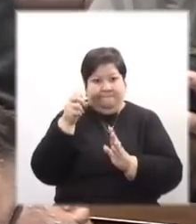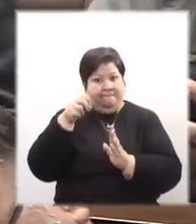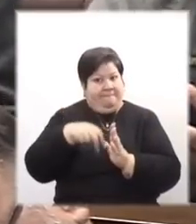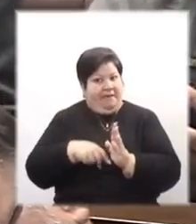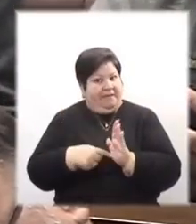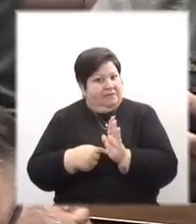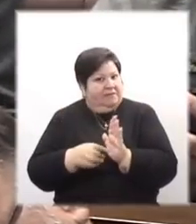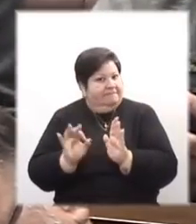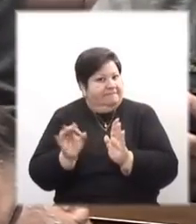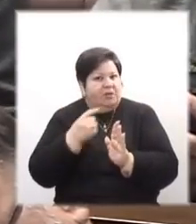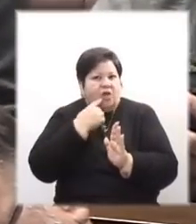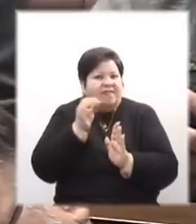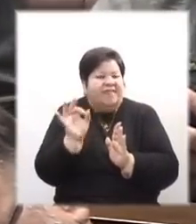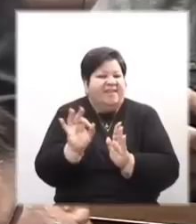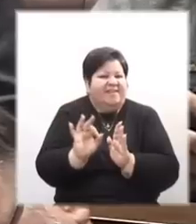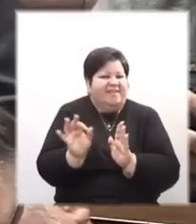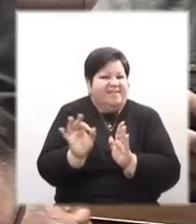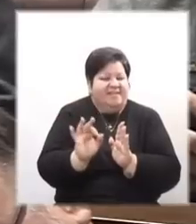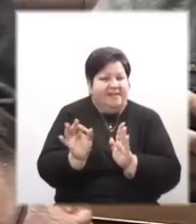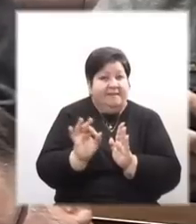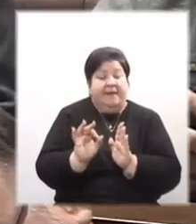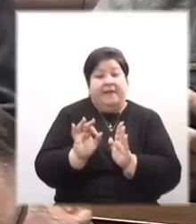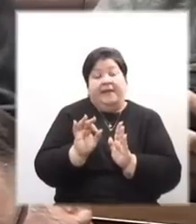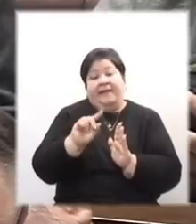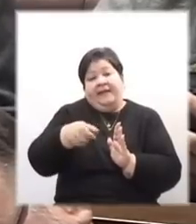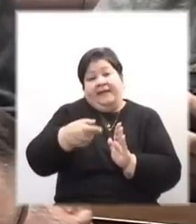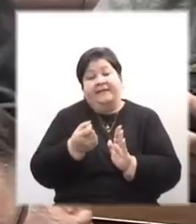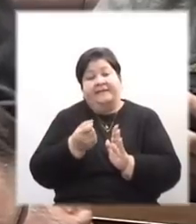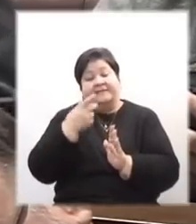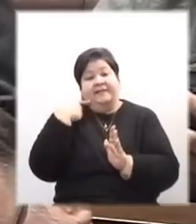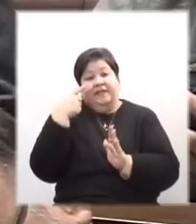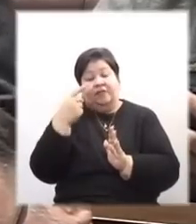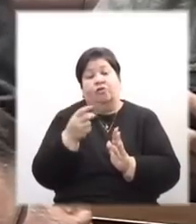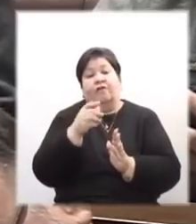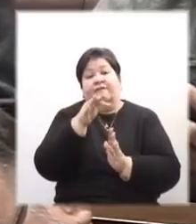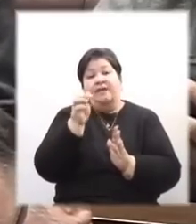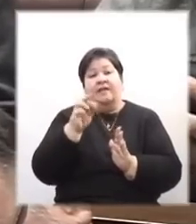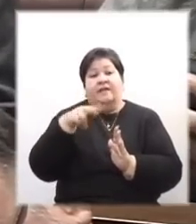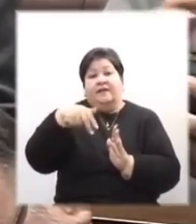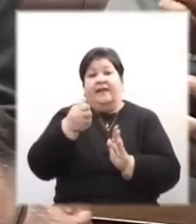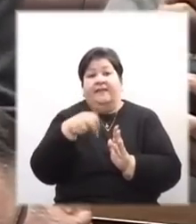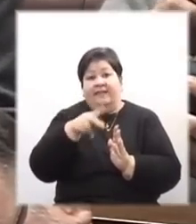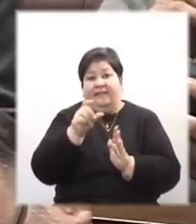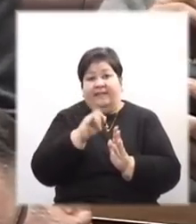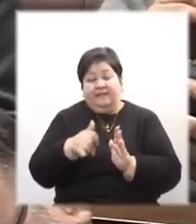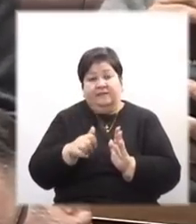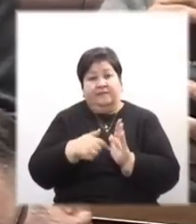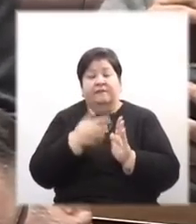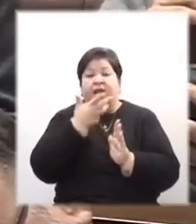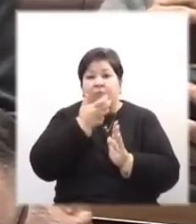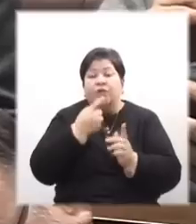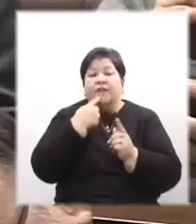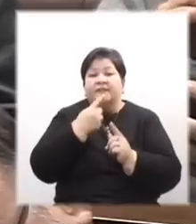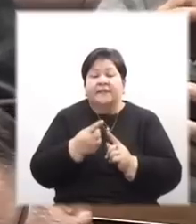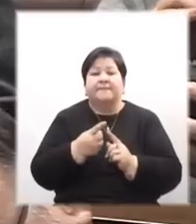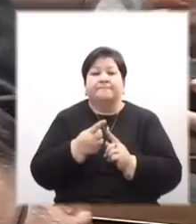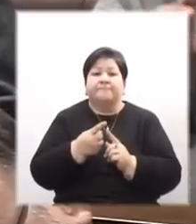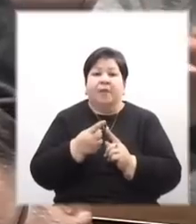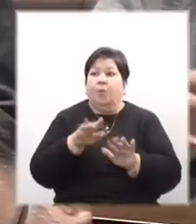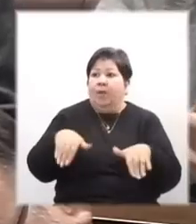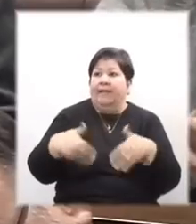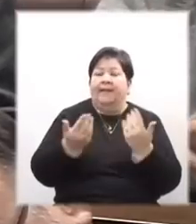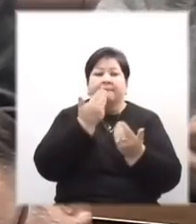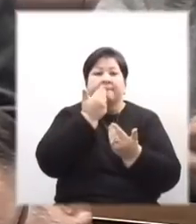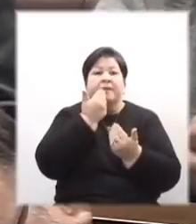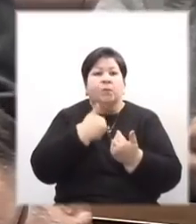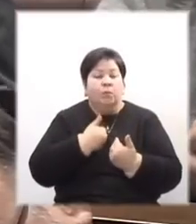plan. El audio del exdirector Diego Fernández, que se hizo público, decía así: ante cualquier pregunta sobre la idea de que el